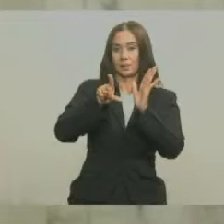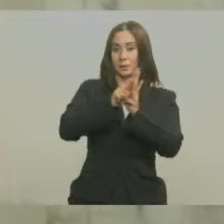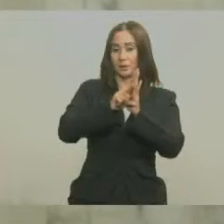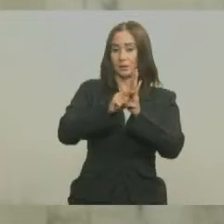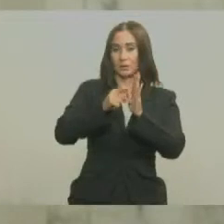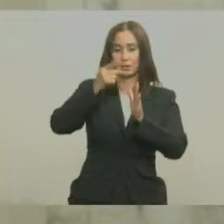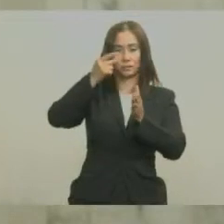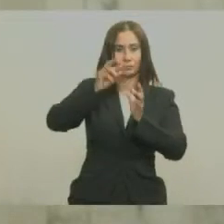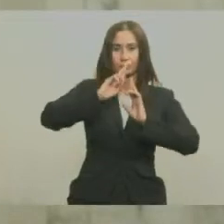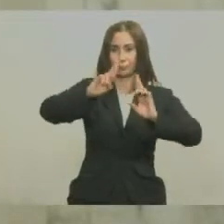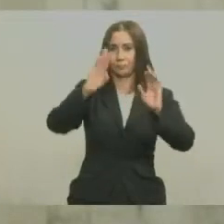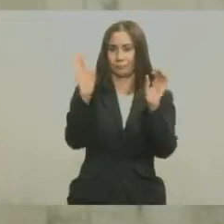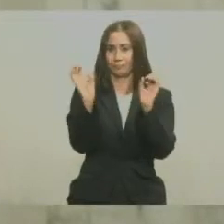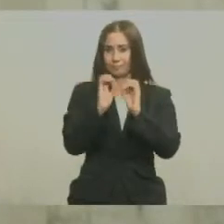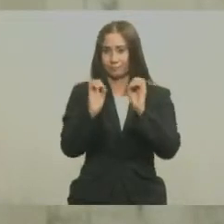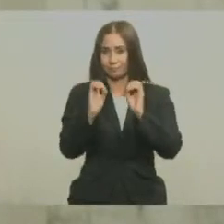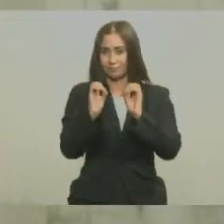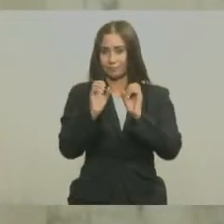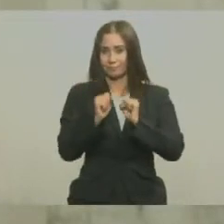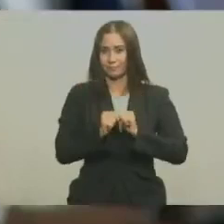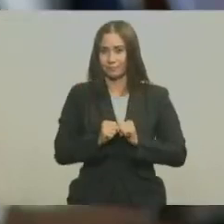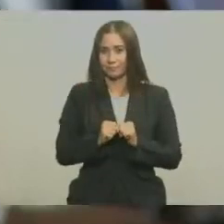incumplimos.